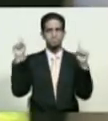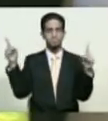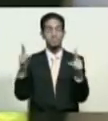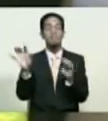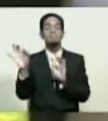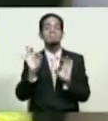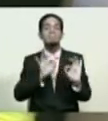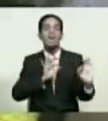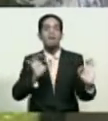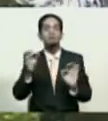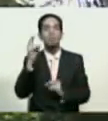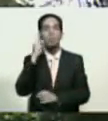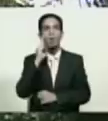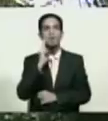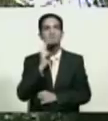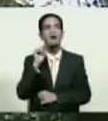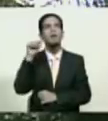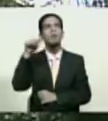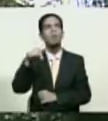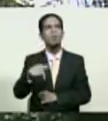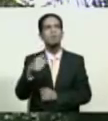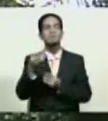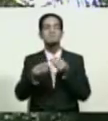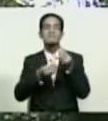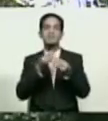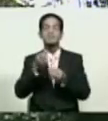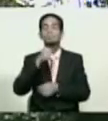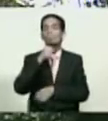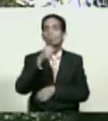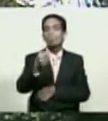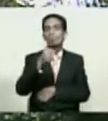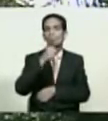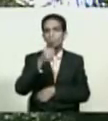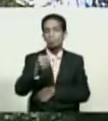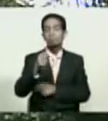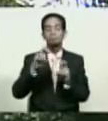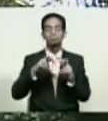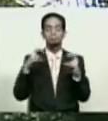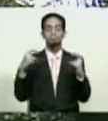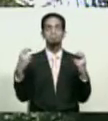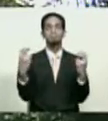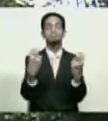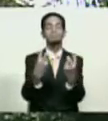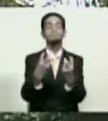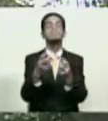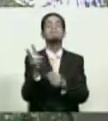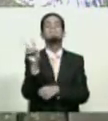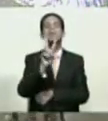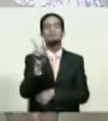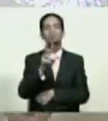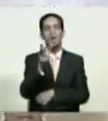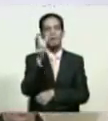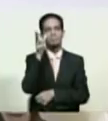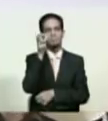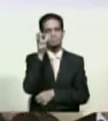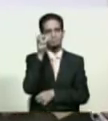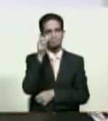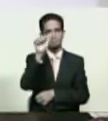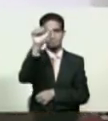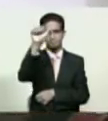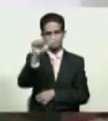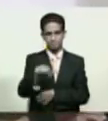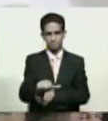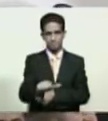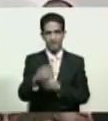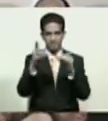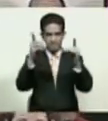Teatro Bolívar porque el día de hoy se lleva a cabo una rueda de prensa del movimiento Somos Venezuela. De inmediato escuchemos a su secretaria general,